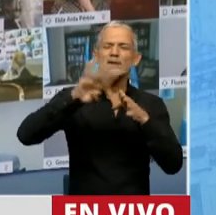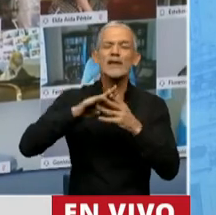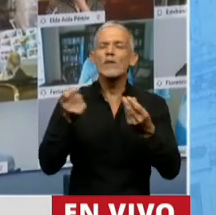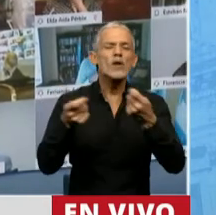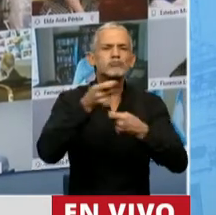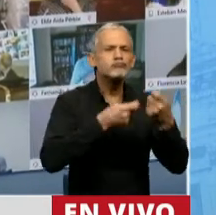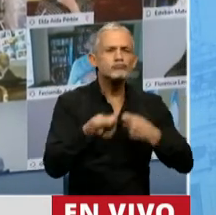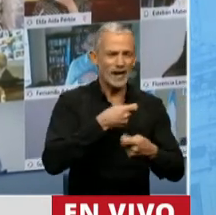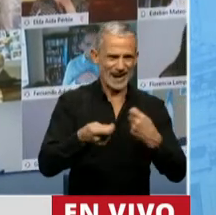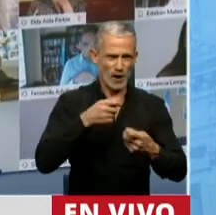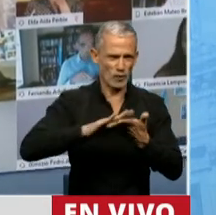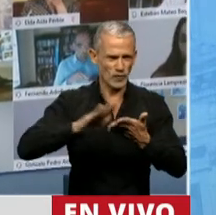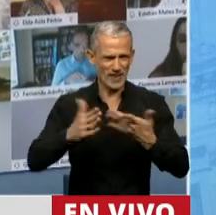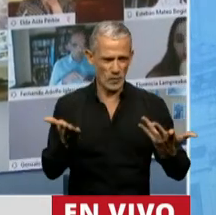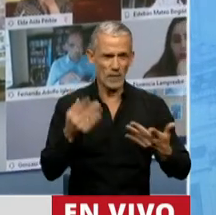provincias,